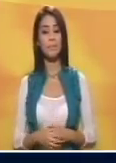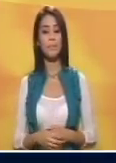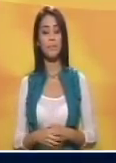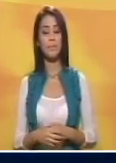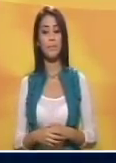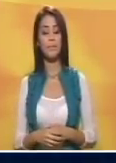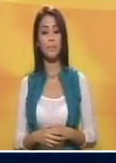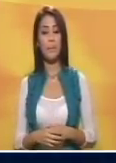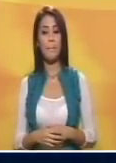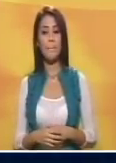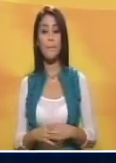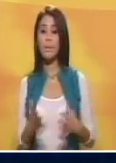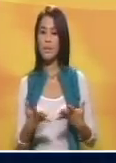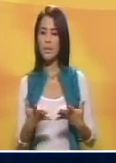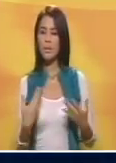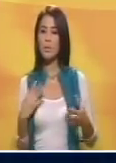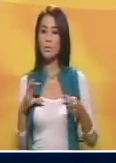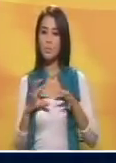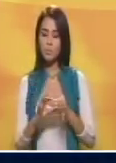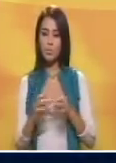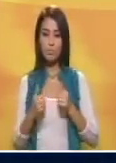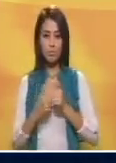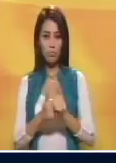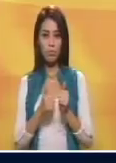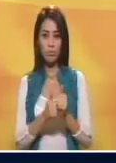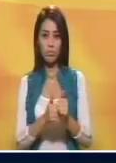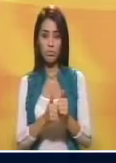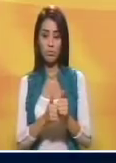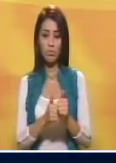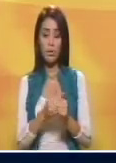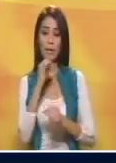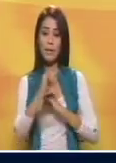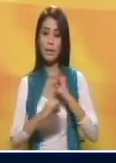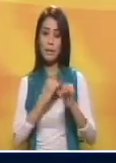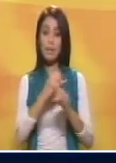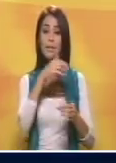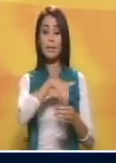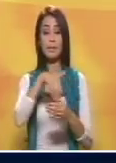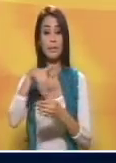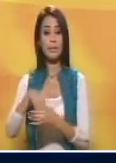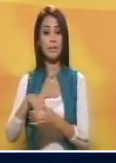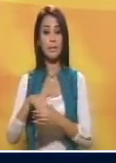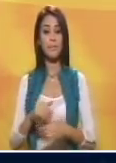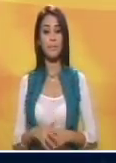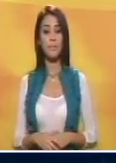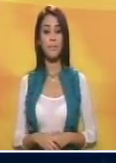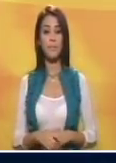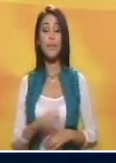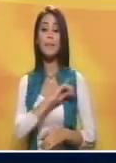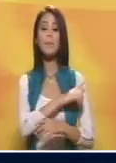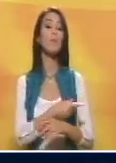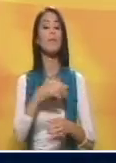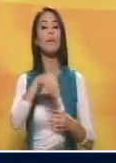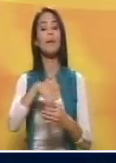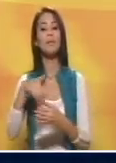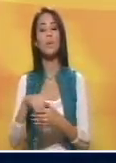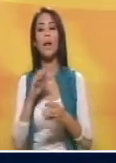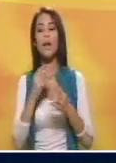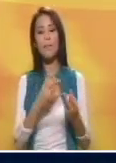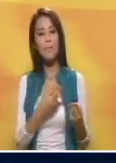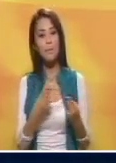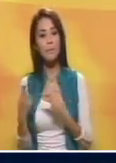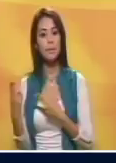manera tal que puedan conformar también misiones de acompañamiento electoral. Ha sido tradicional de este poder electoral de invitar